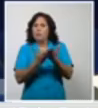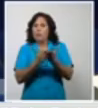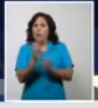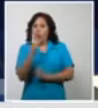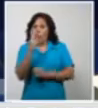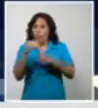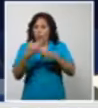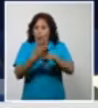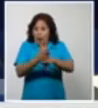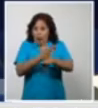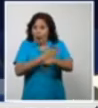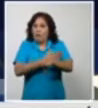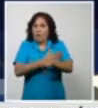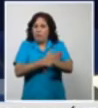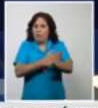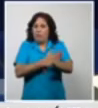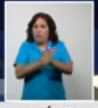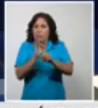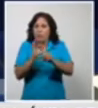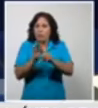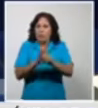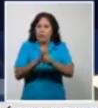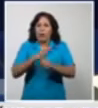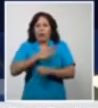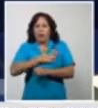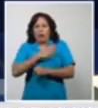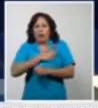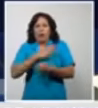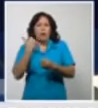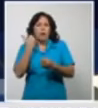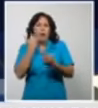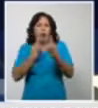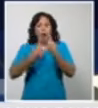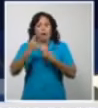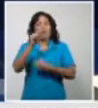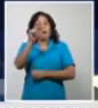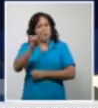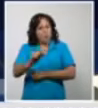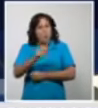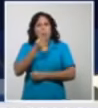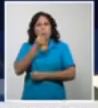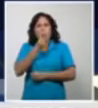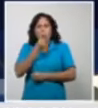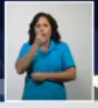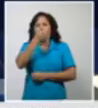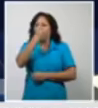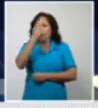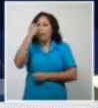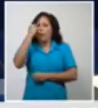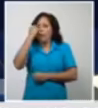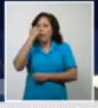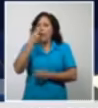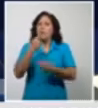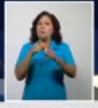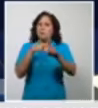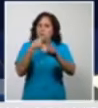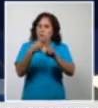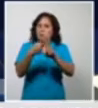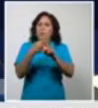antes de comenzar con los síntomas, pues ya a la persona se le detecta estos